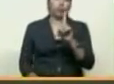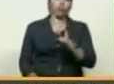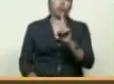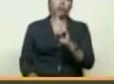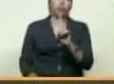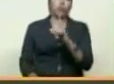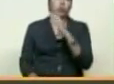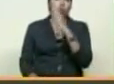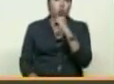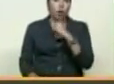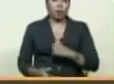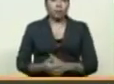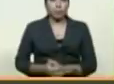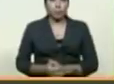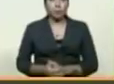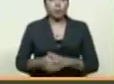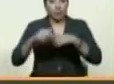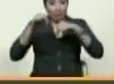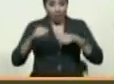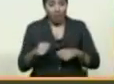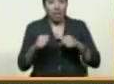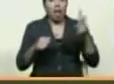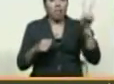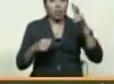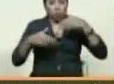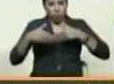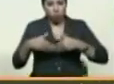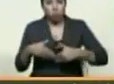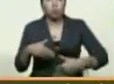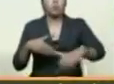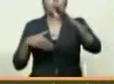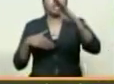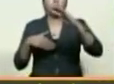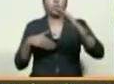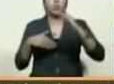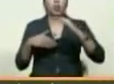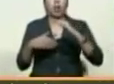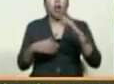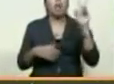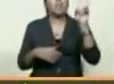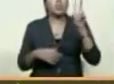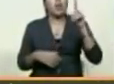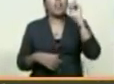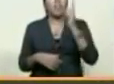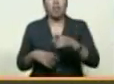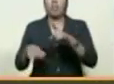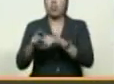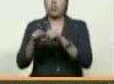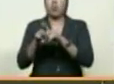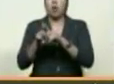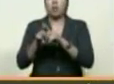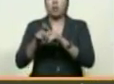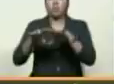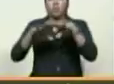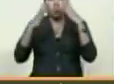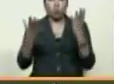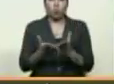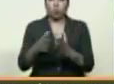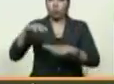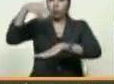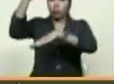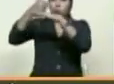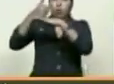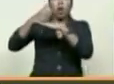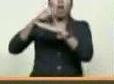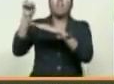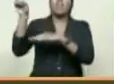de aquí en lo sucesivo Venezuela debe ocupar su puesto, el puesto que le